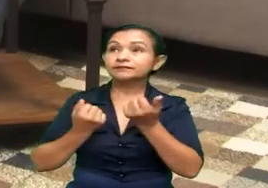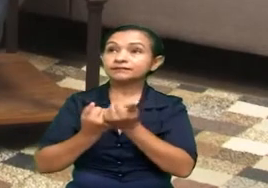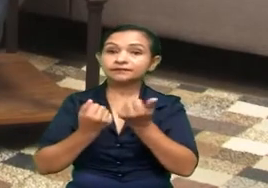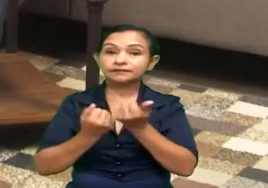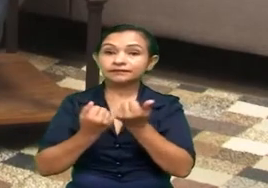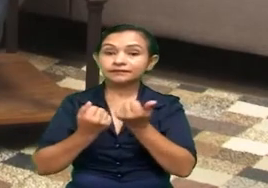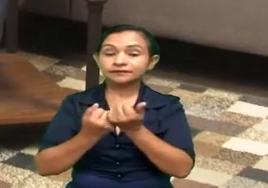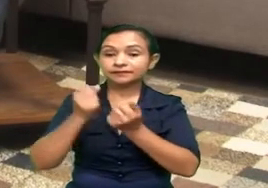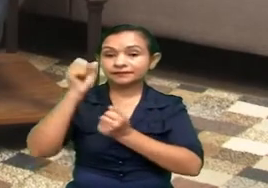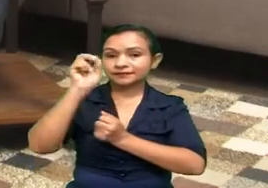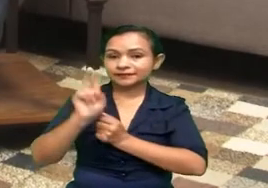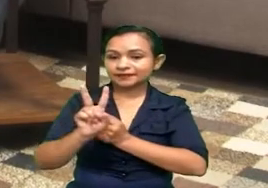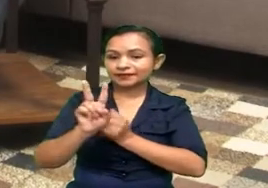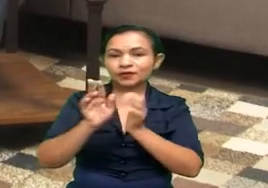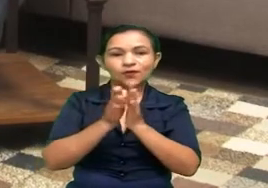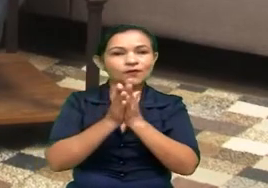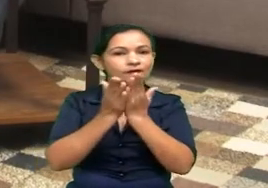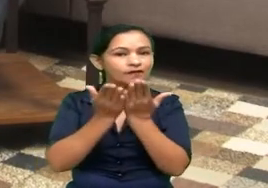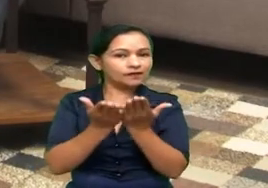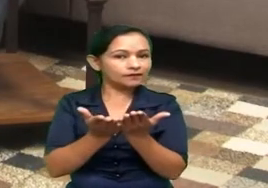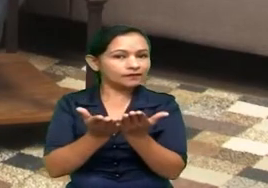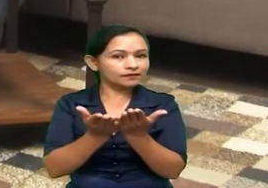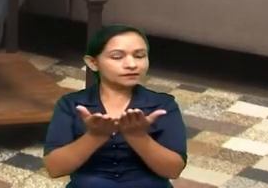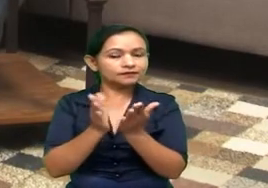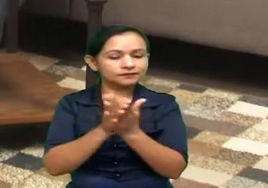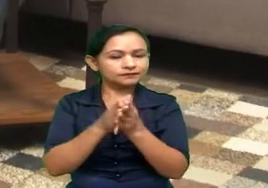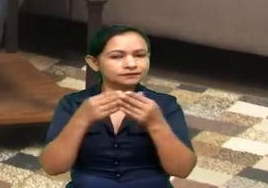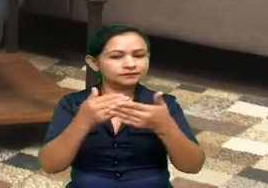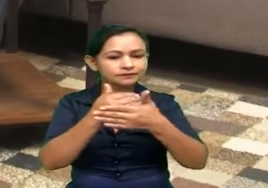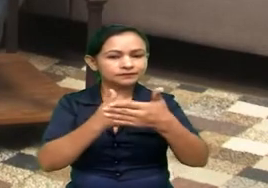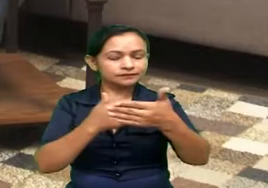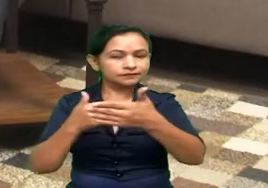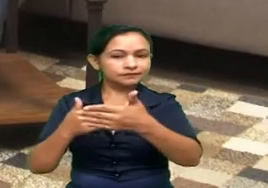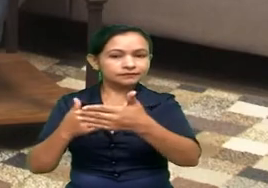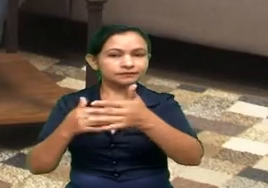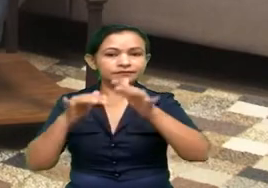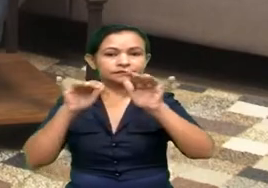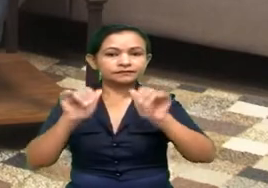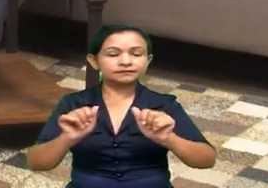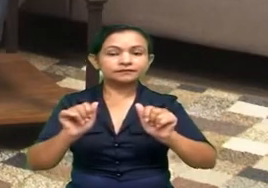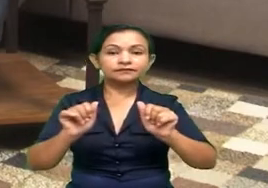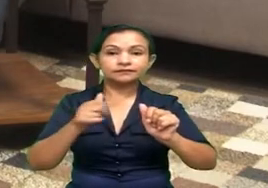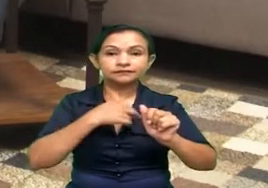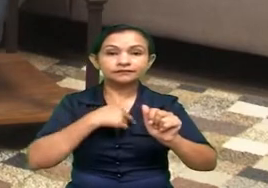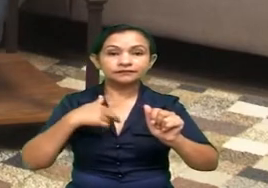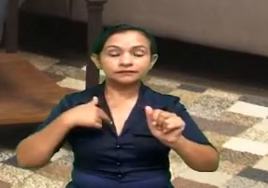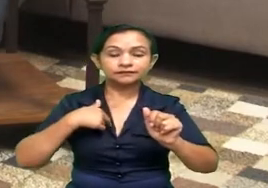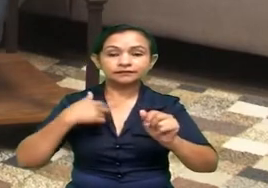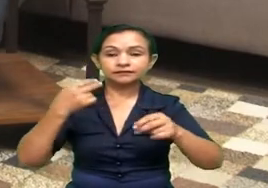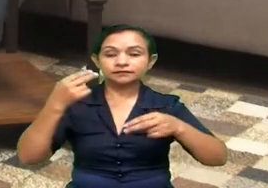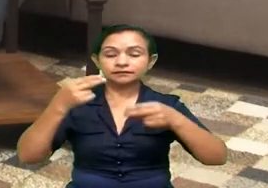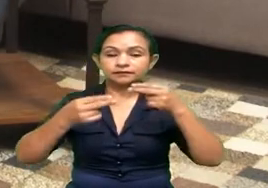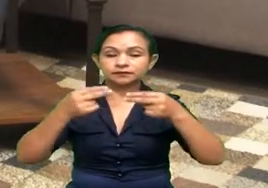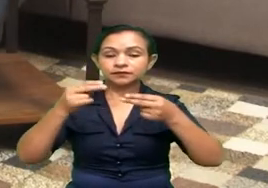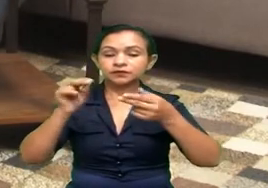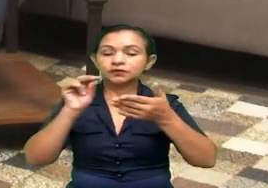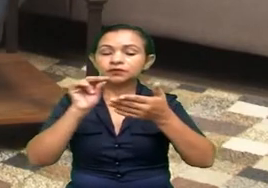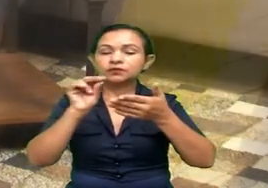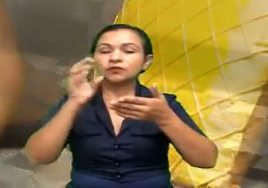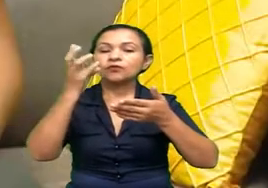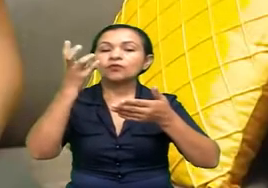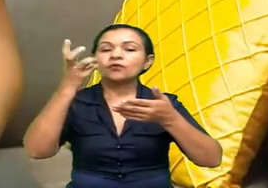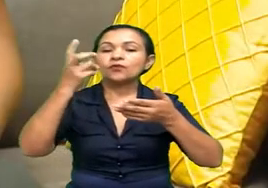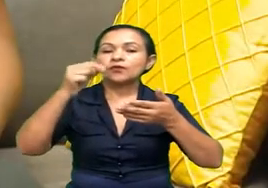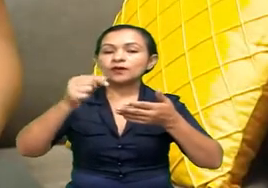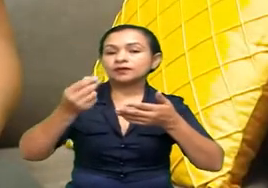una segunda edición del documento y está actualizado con datos históricos sobre